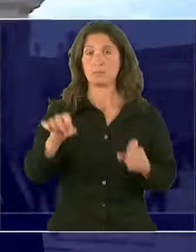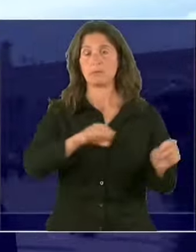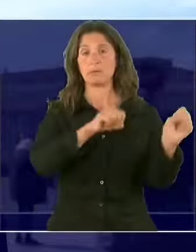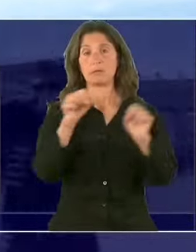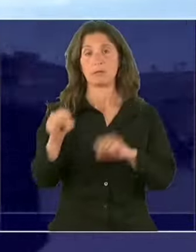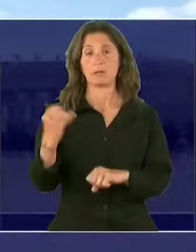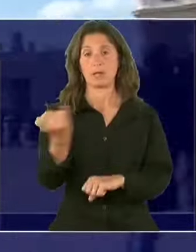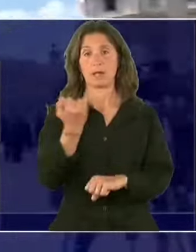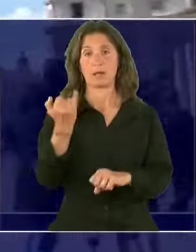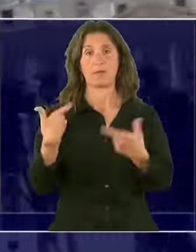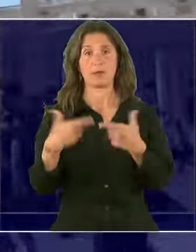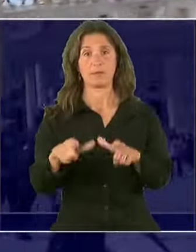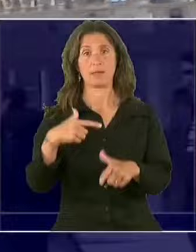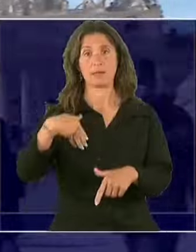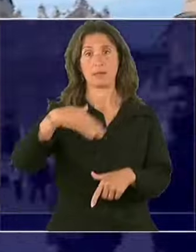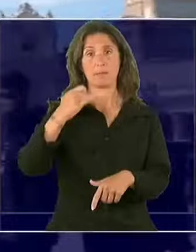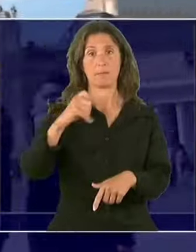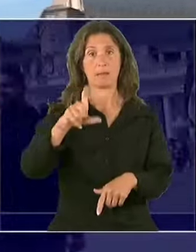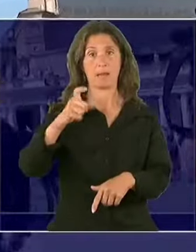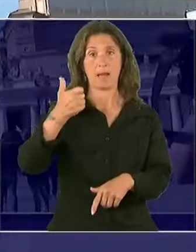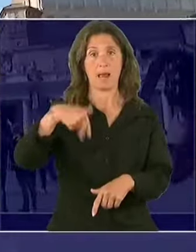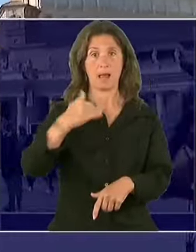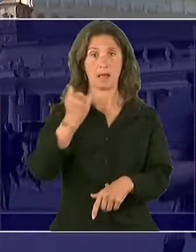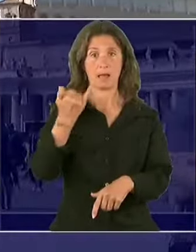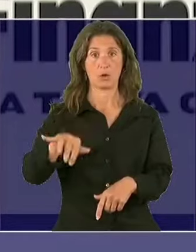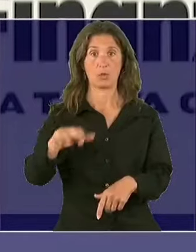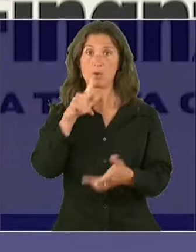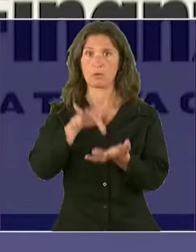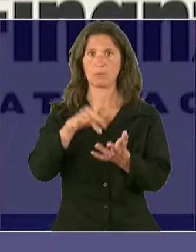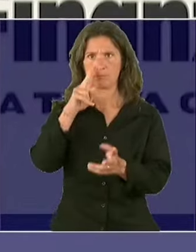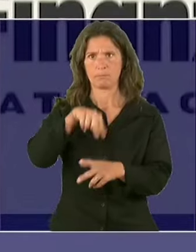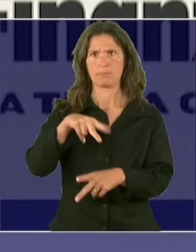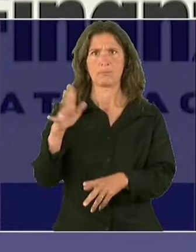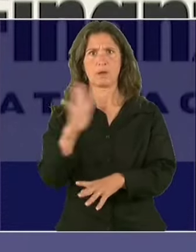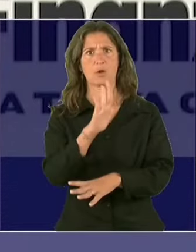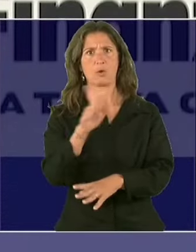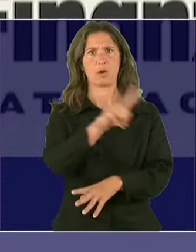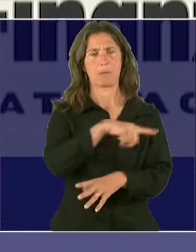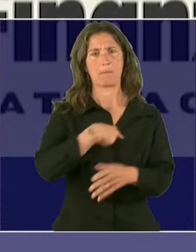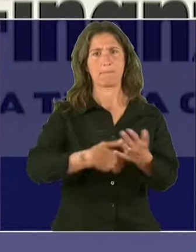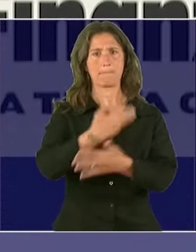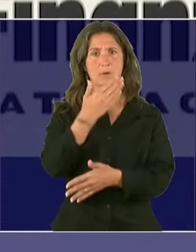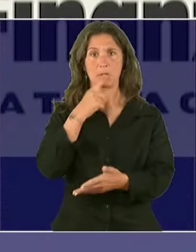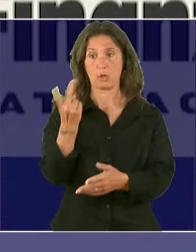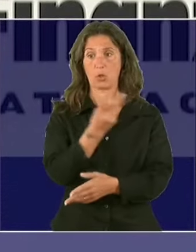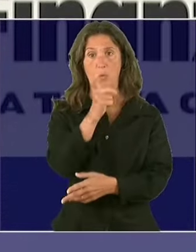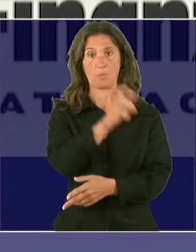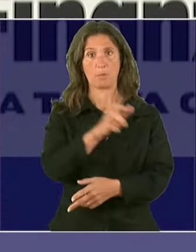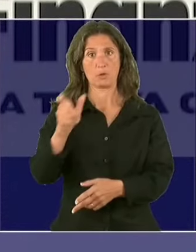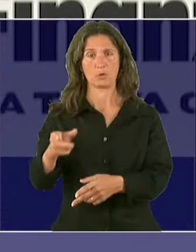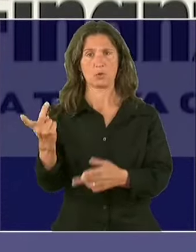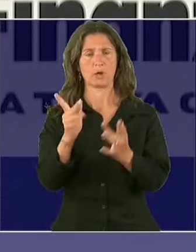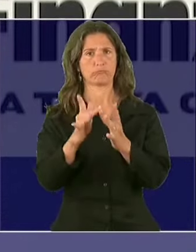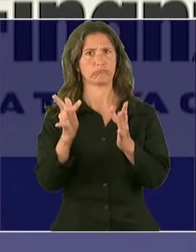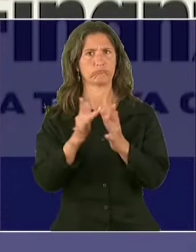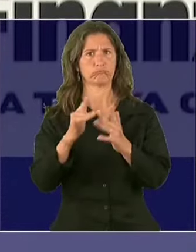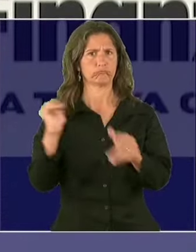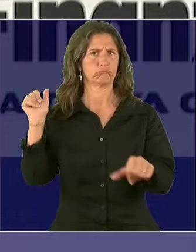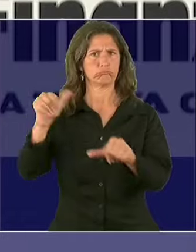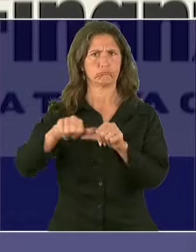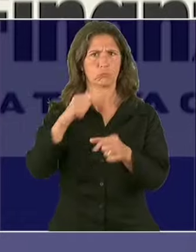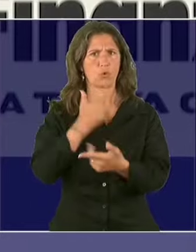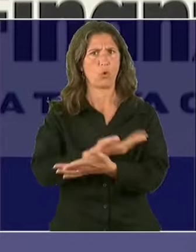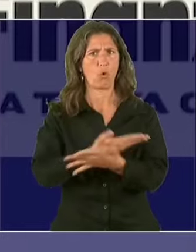Rodríguez después de que se conozca que habría amenazado a una periodista dos personas que tienen una relación de confianza de más de 30